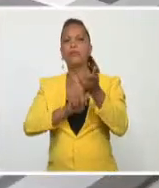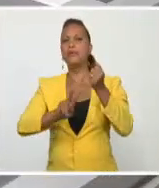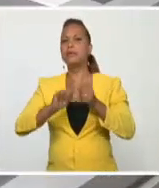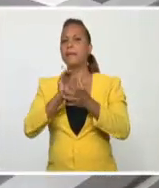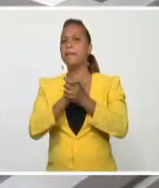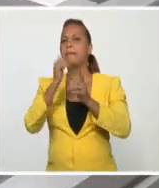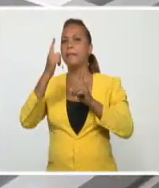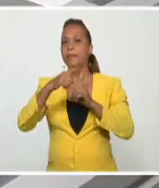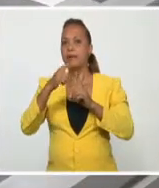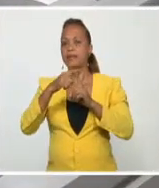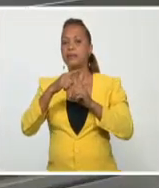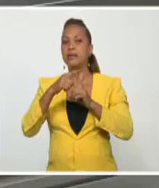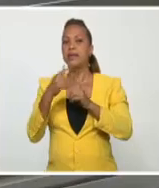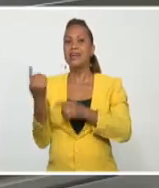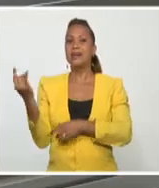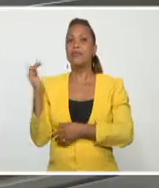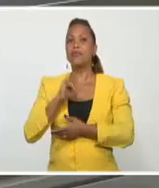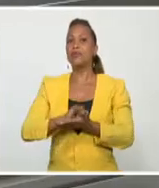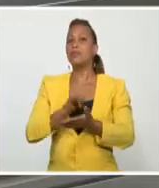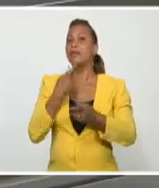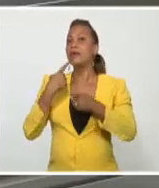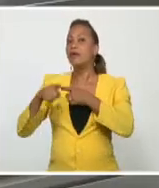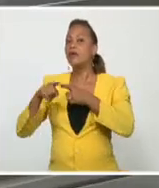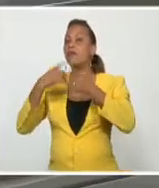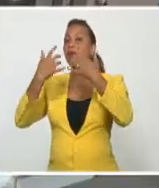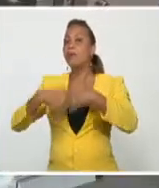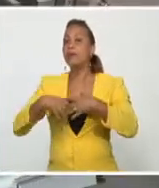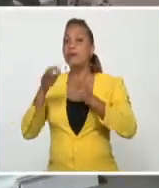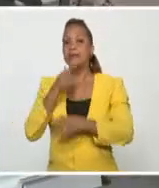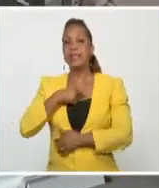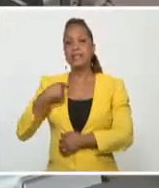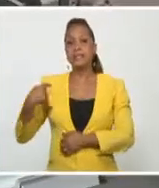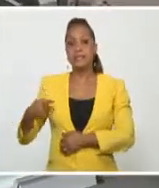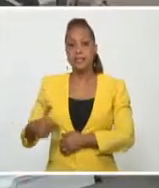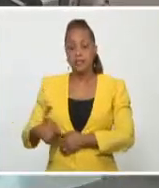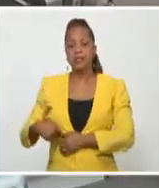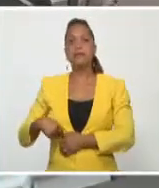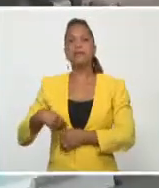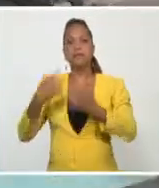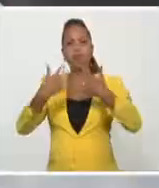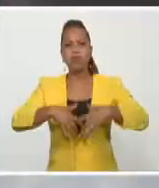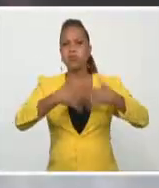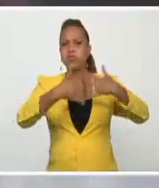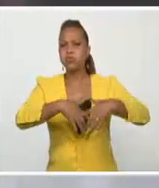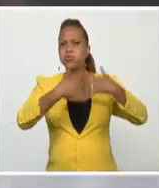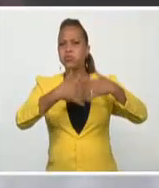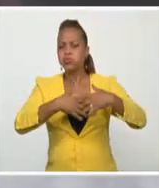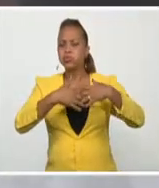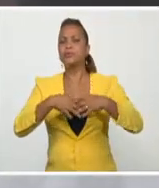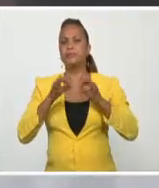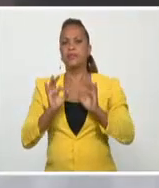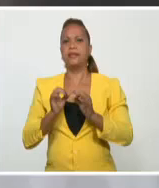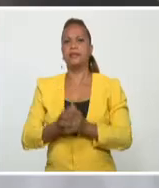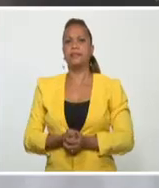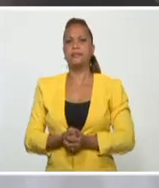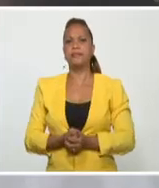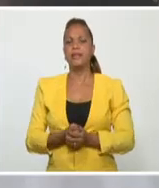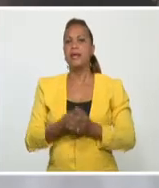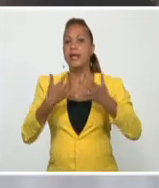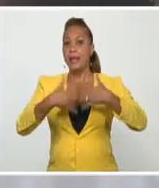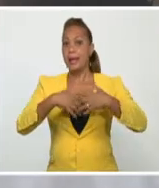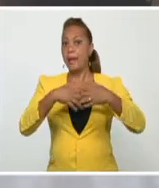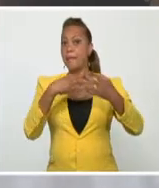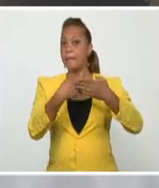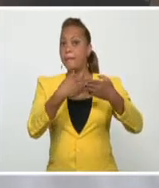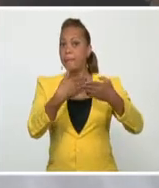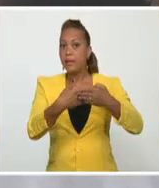de procedencia china y turca, producirán cerca de 100.000 unidades en cada jornada de trabajo. La empresa se encuentra en estos